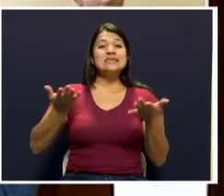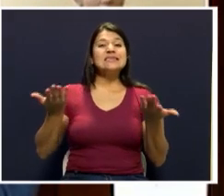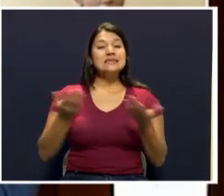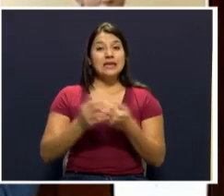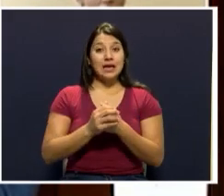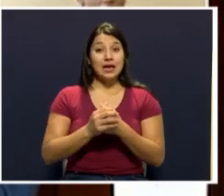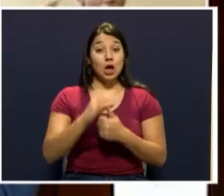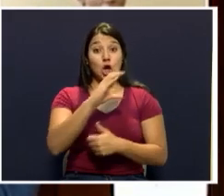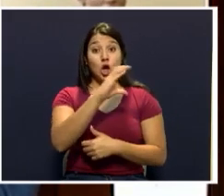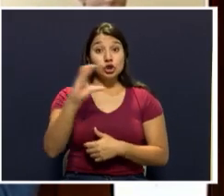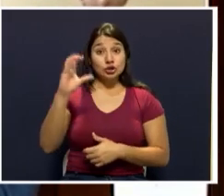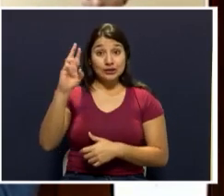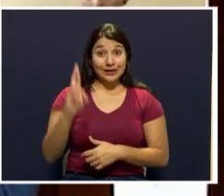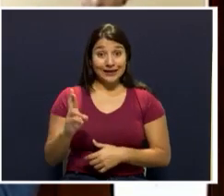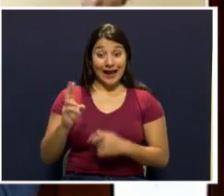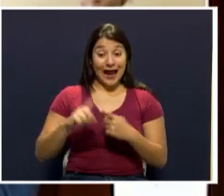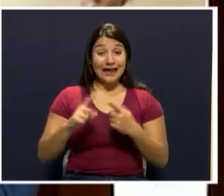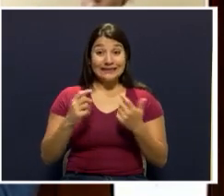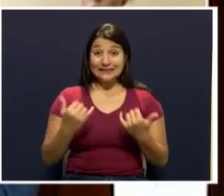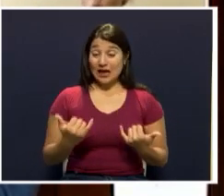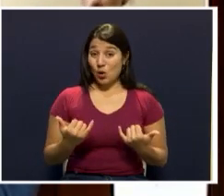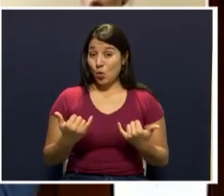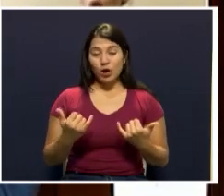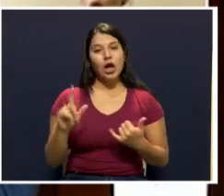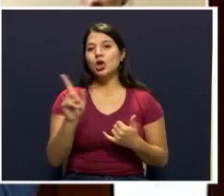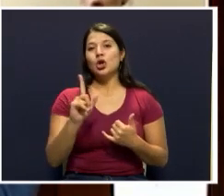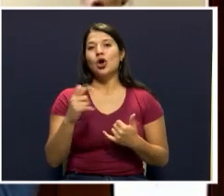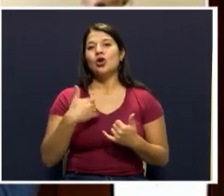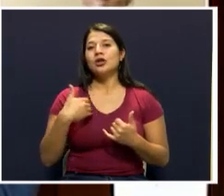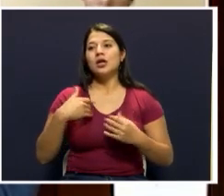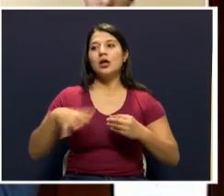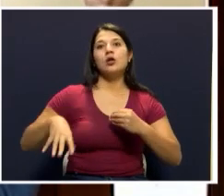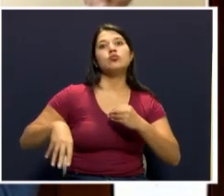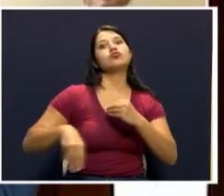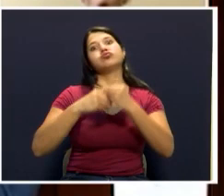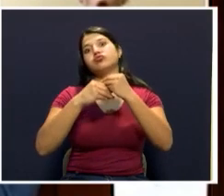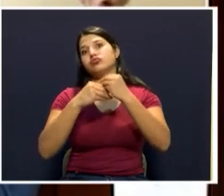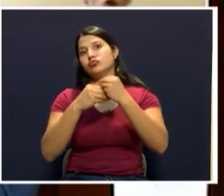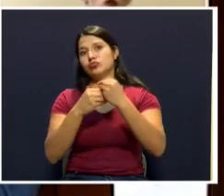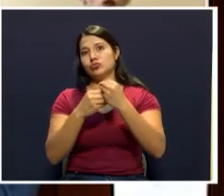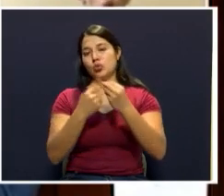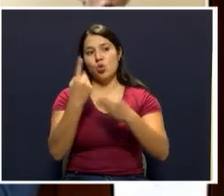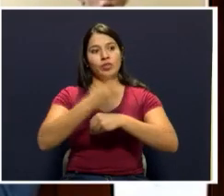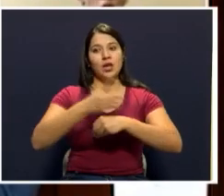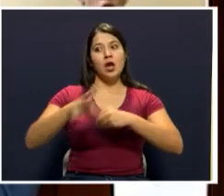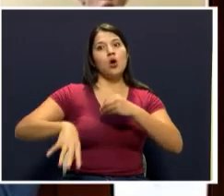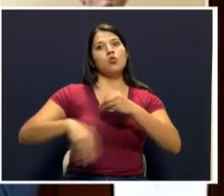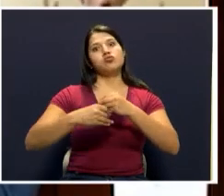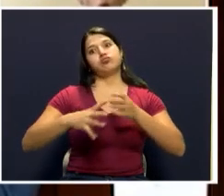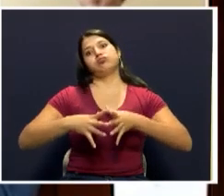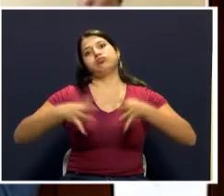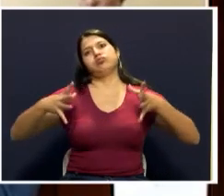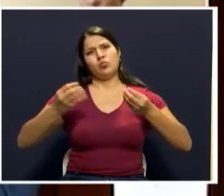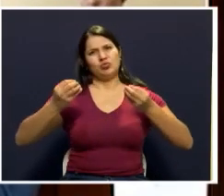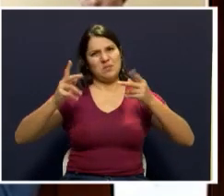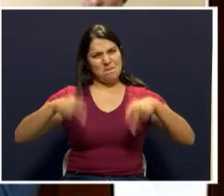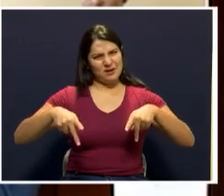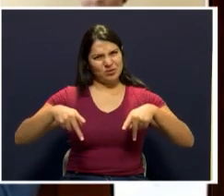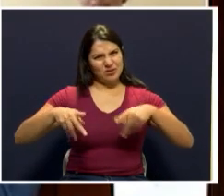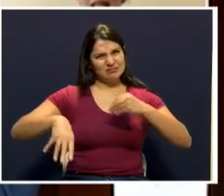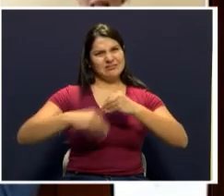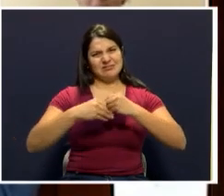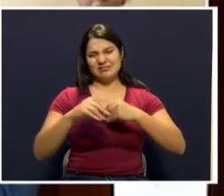hasta el momento no ha tenido un incremento intenso de casos. Y eso